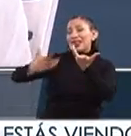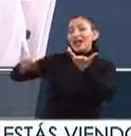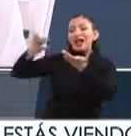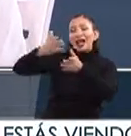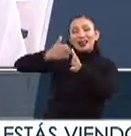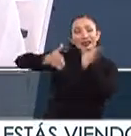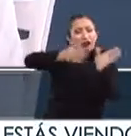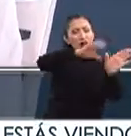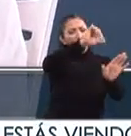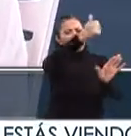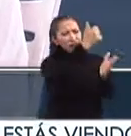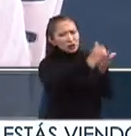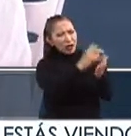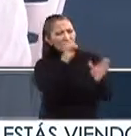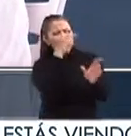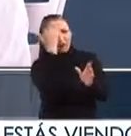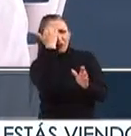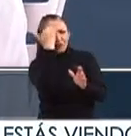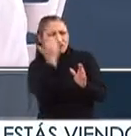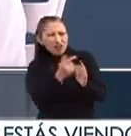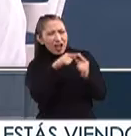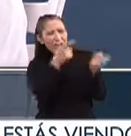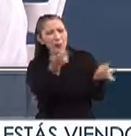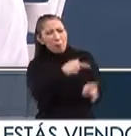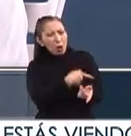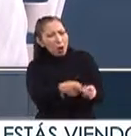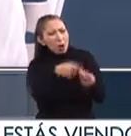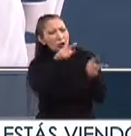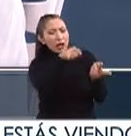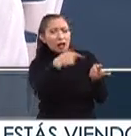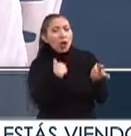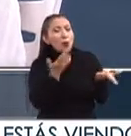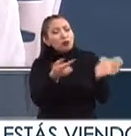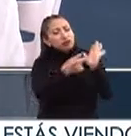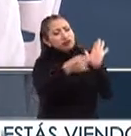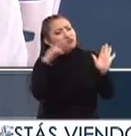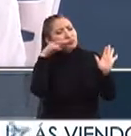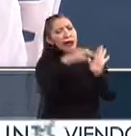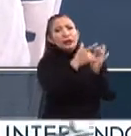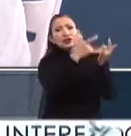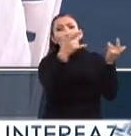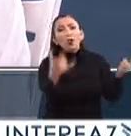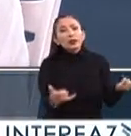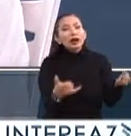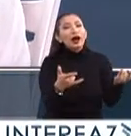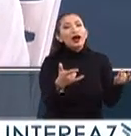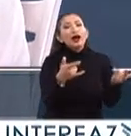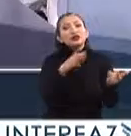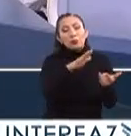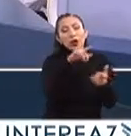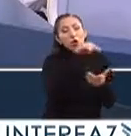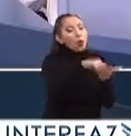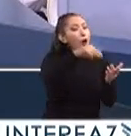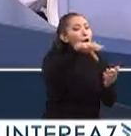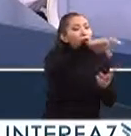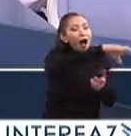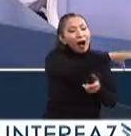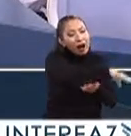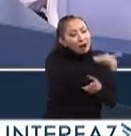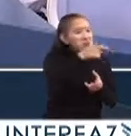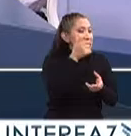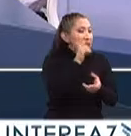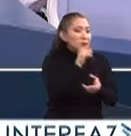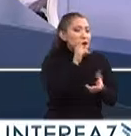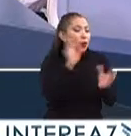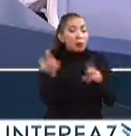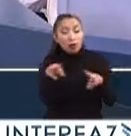los márgenes de la ciudad, ¿no? Entonces un poco fue también el esfuerzo de contar historias enmarcadas en estos lugares donde